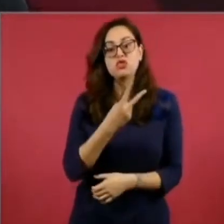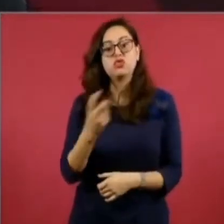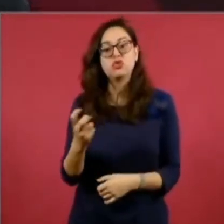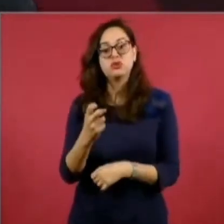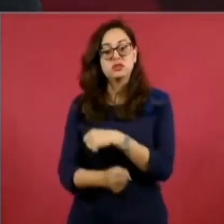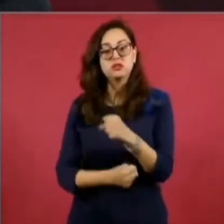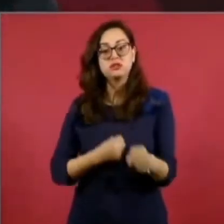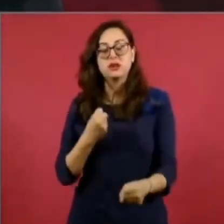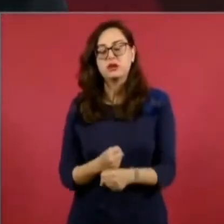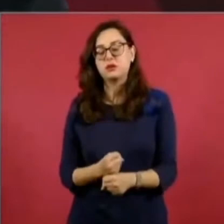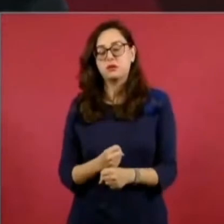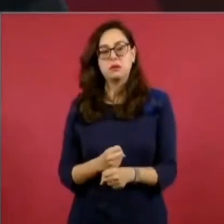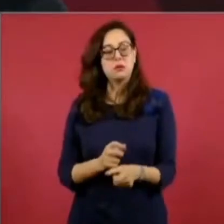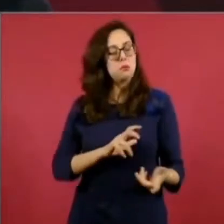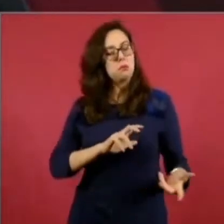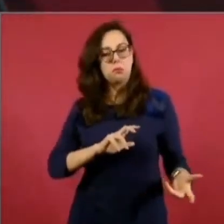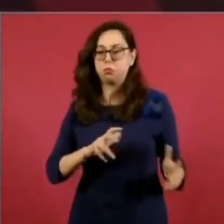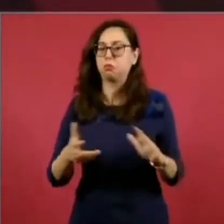tenemos